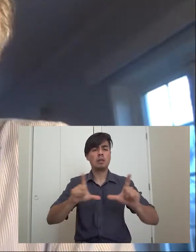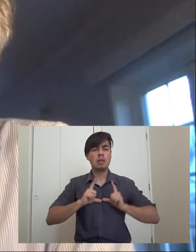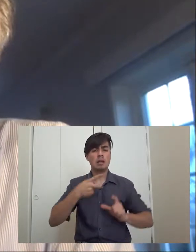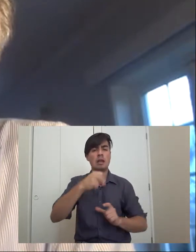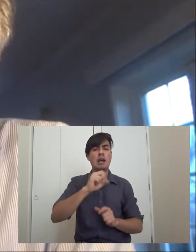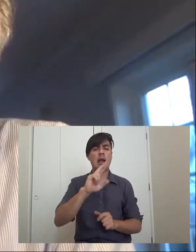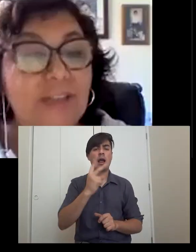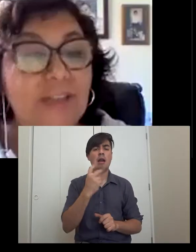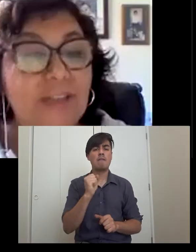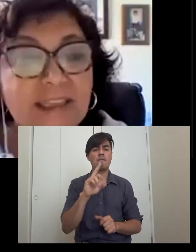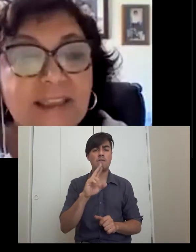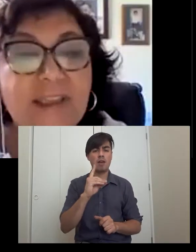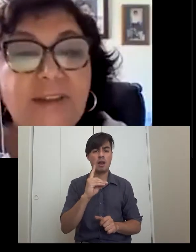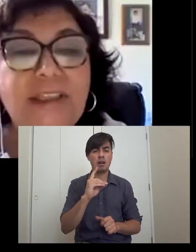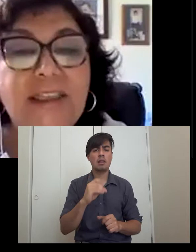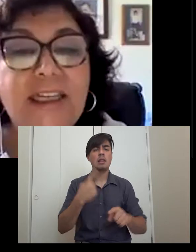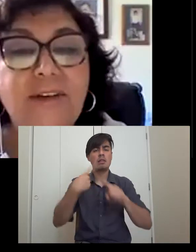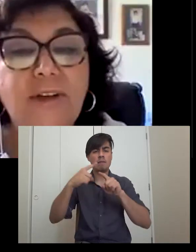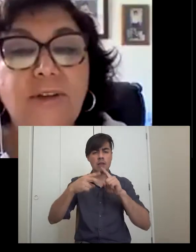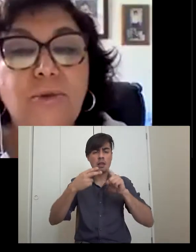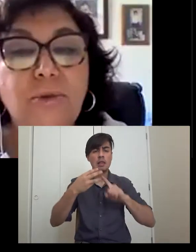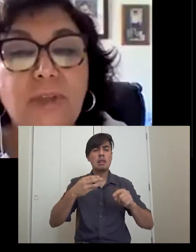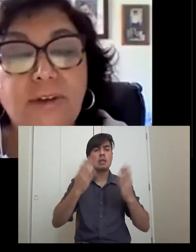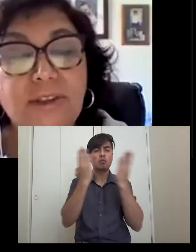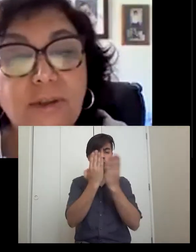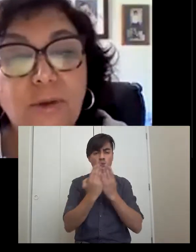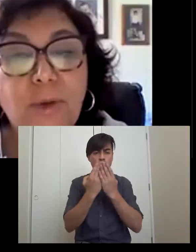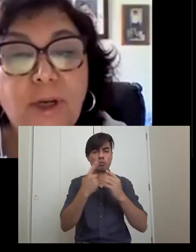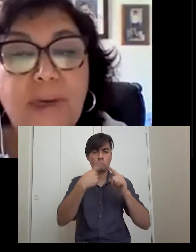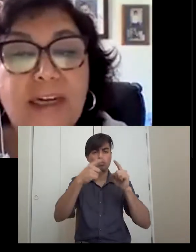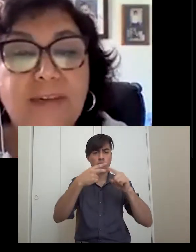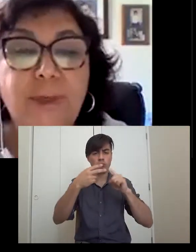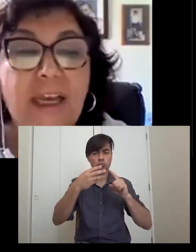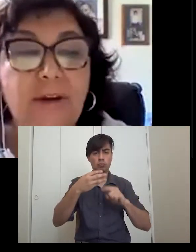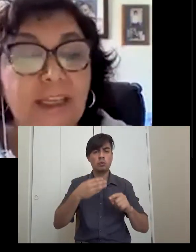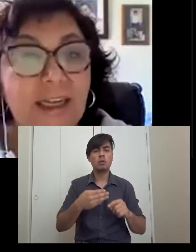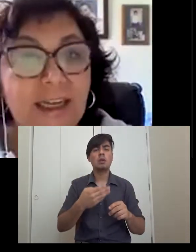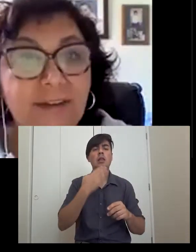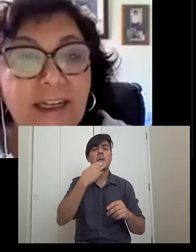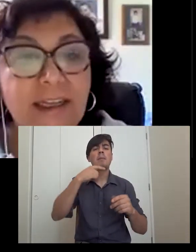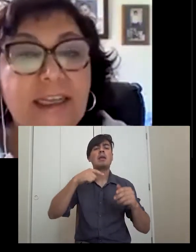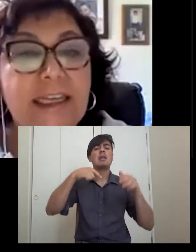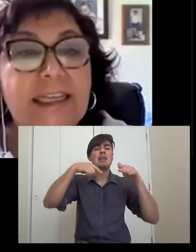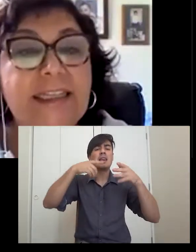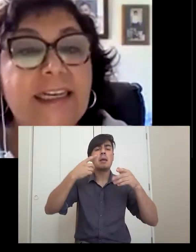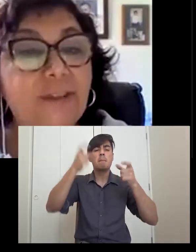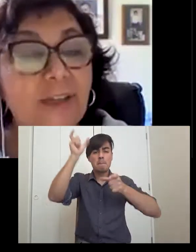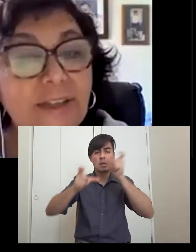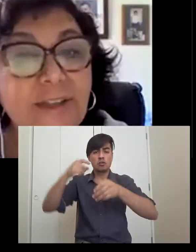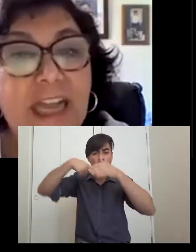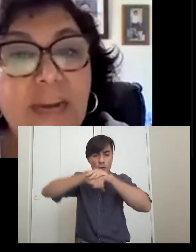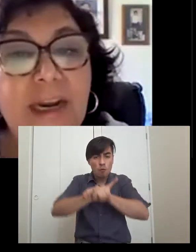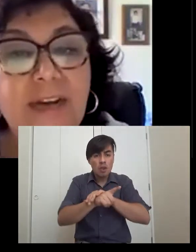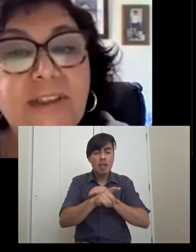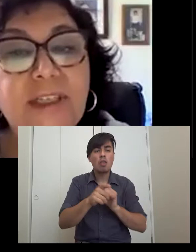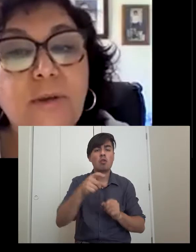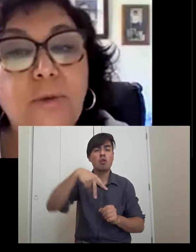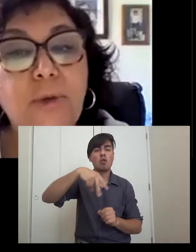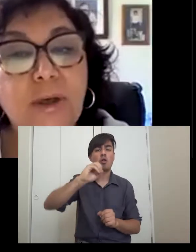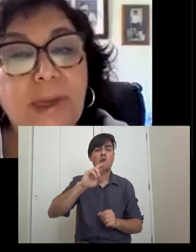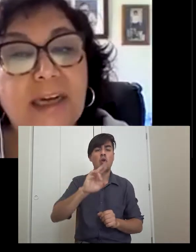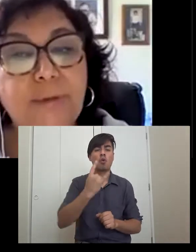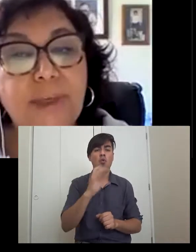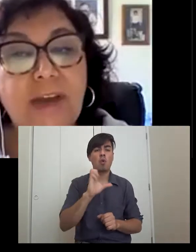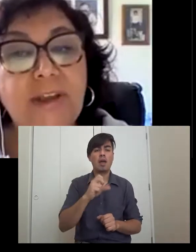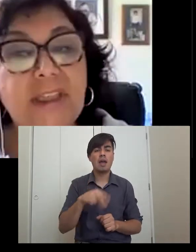Centro de Monitoreo de Desplazamiento Interno del Consejo Noruego para Refugiados en Ginebra, director nacional para el Consejo